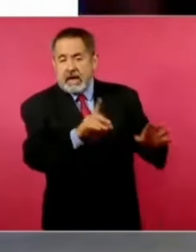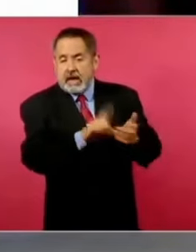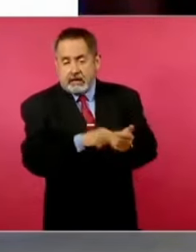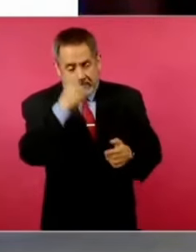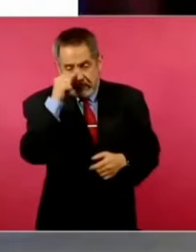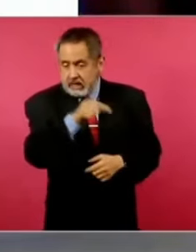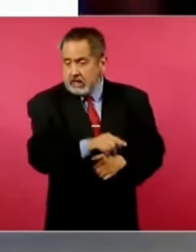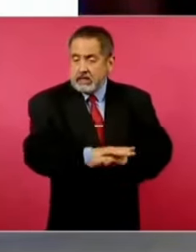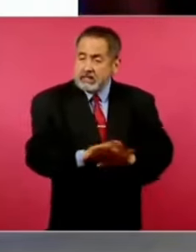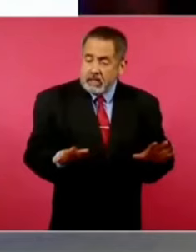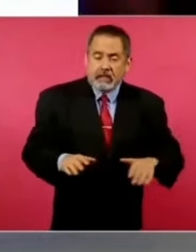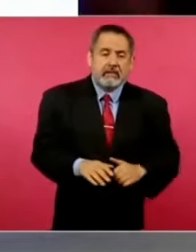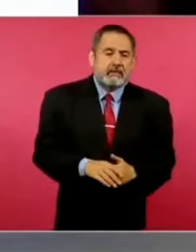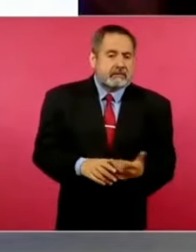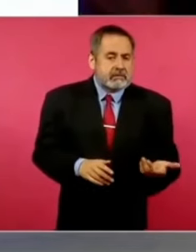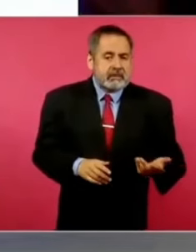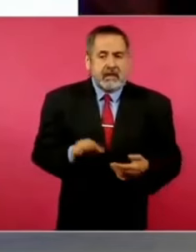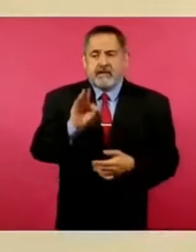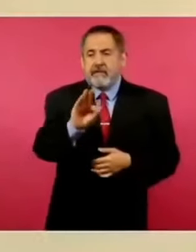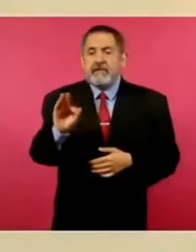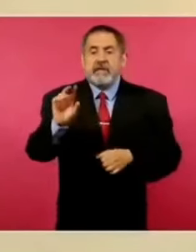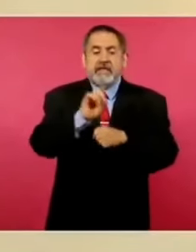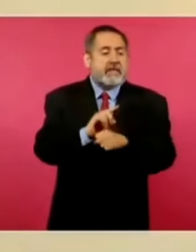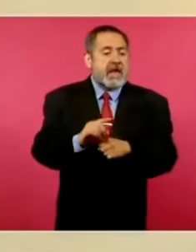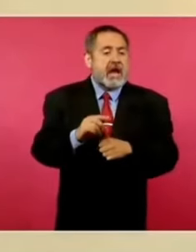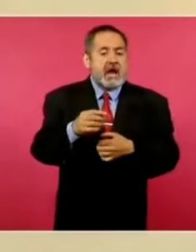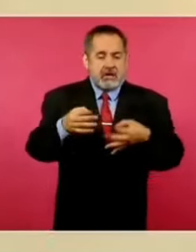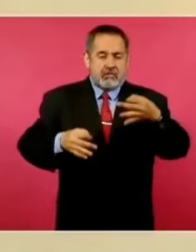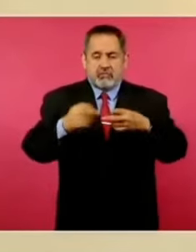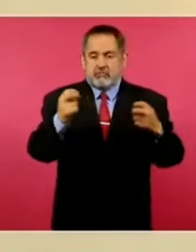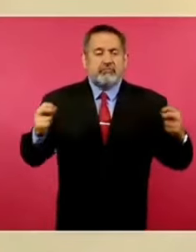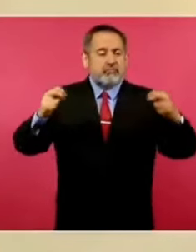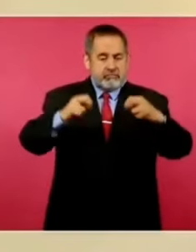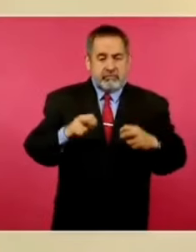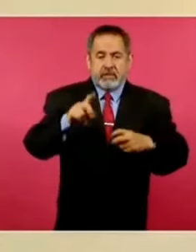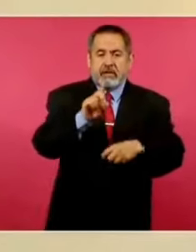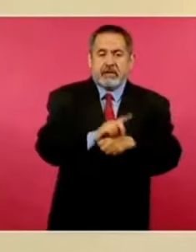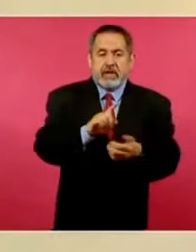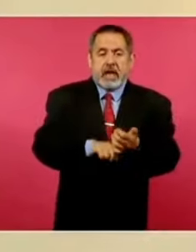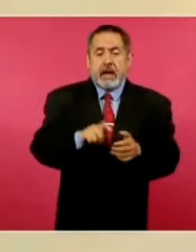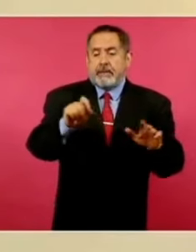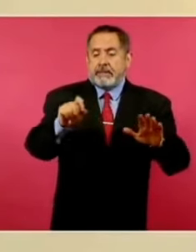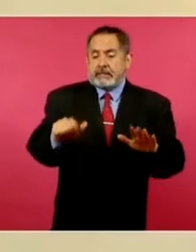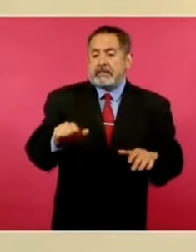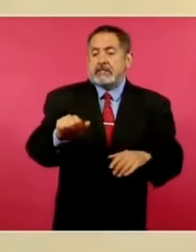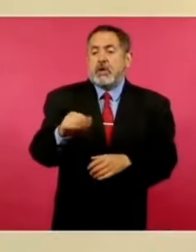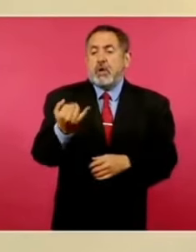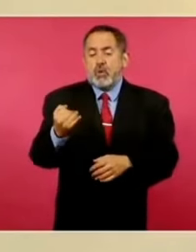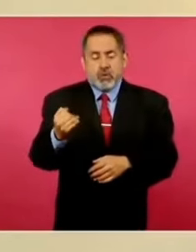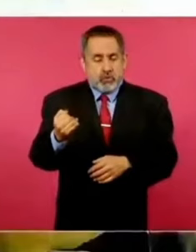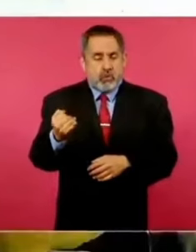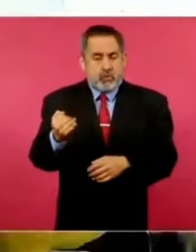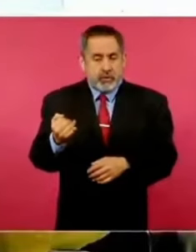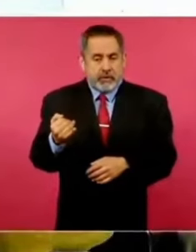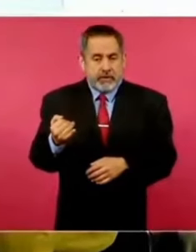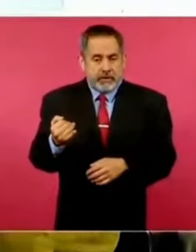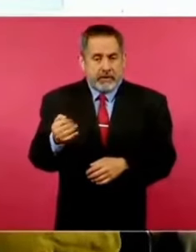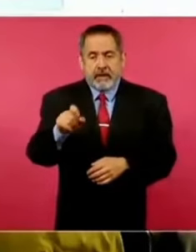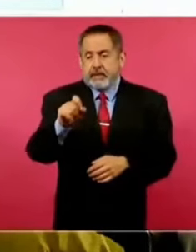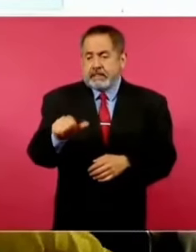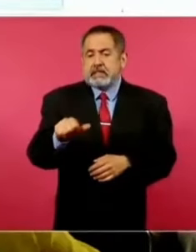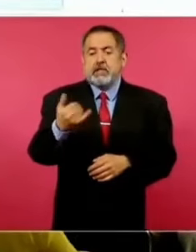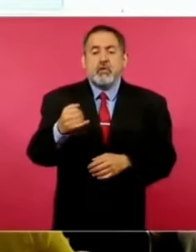suspensión y señaló como fecha de audiencia constitucional el 26 de junio eh el